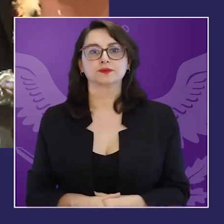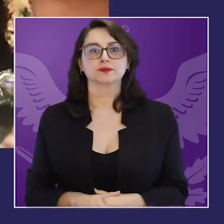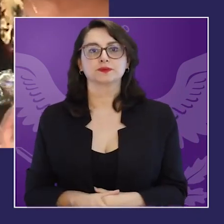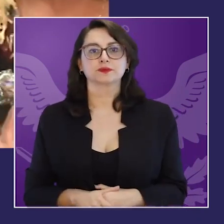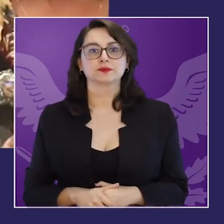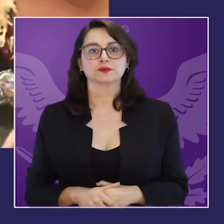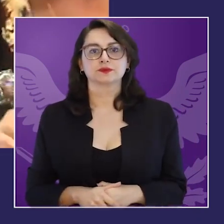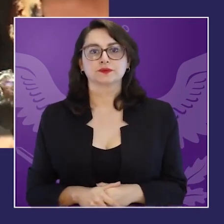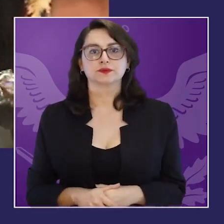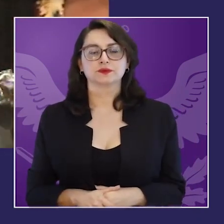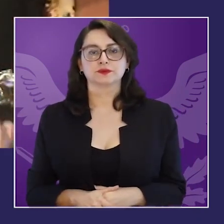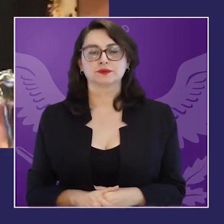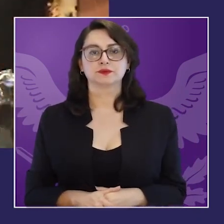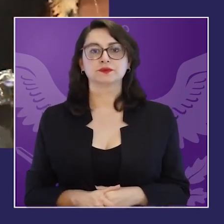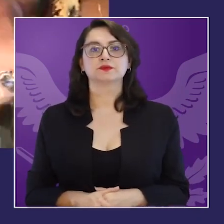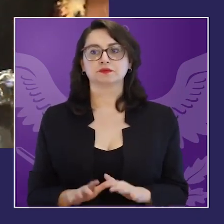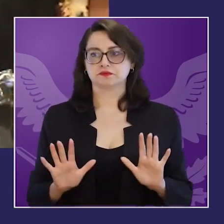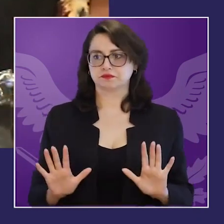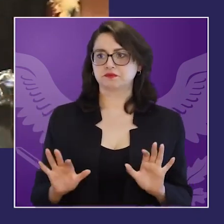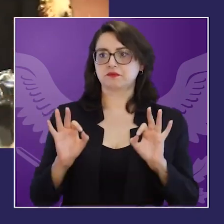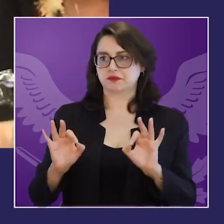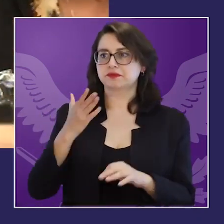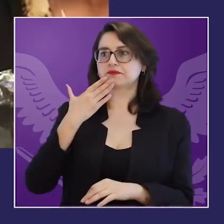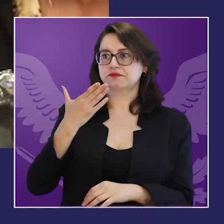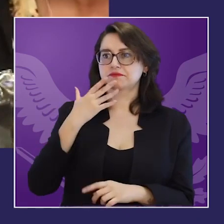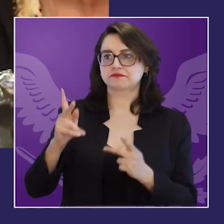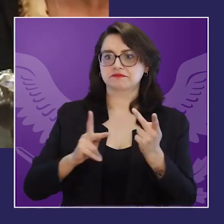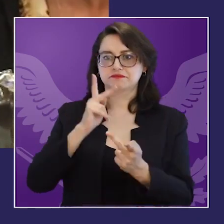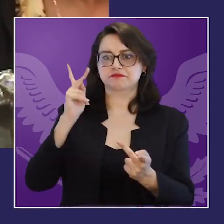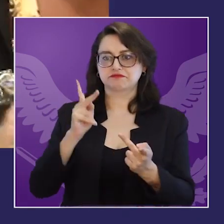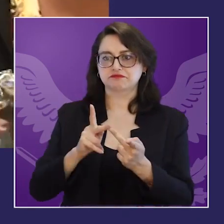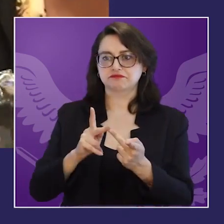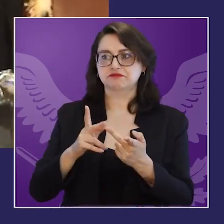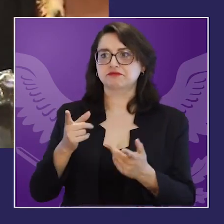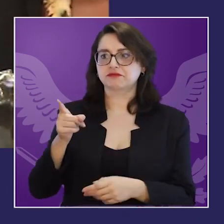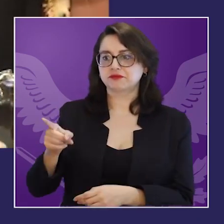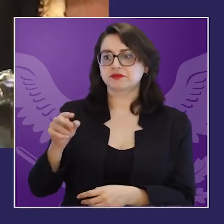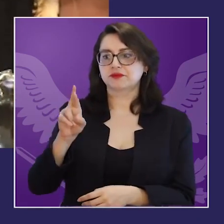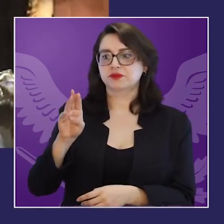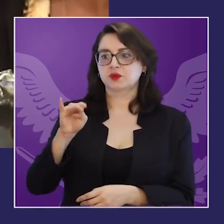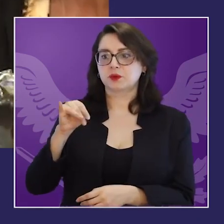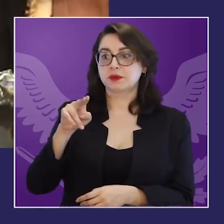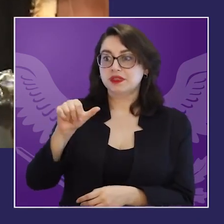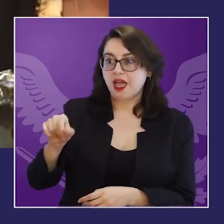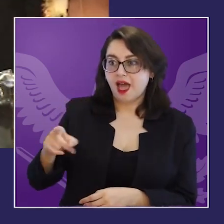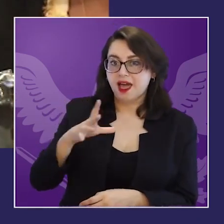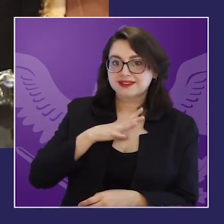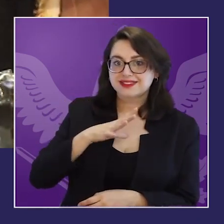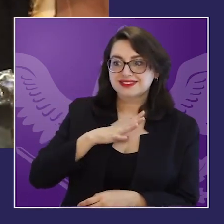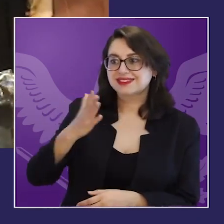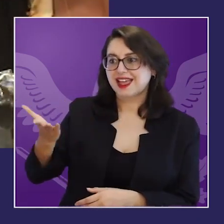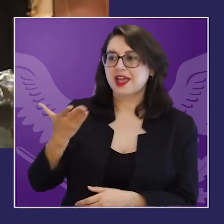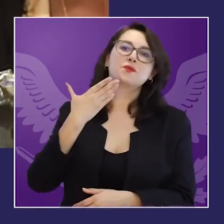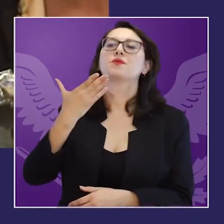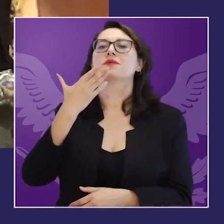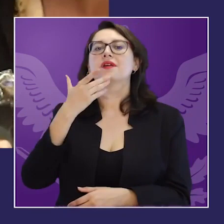si quieres hacer algún comentario. Está perfecto. Bueno, tenemos perfecto, no